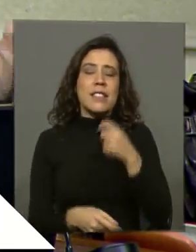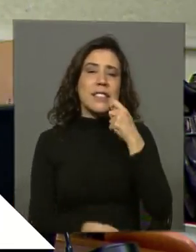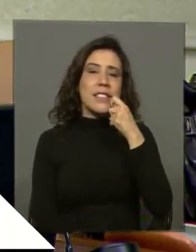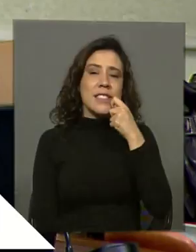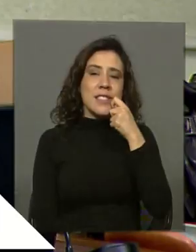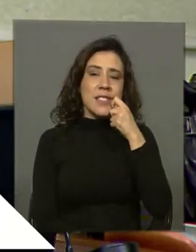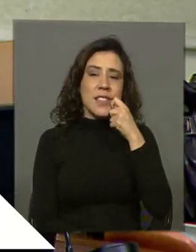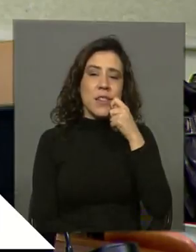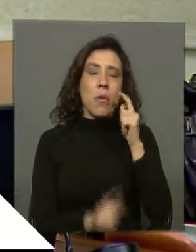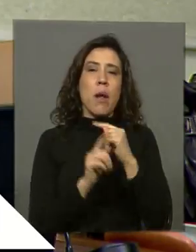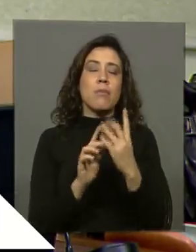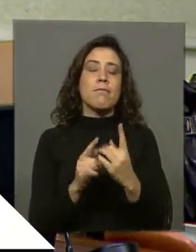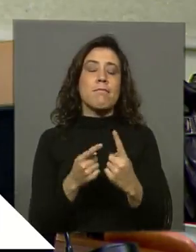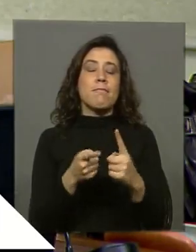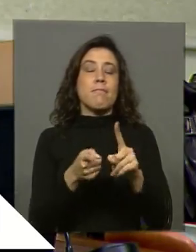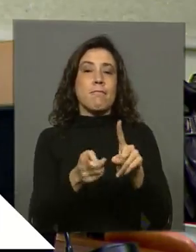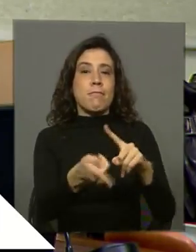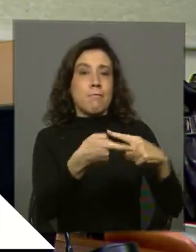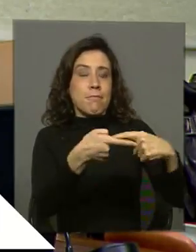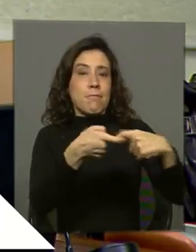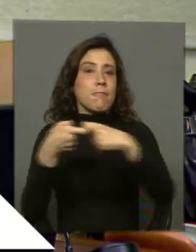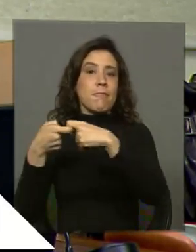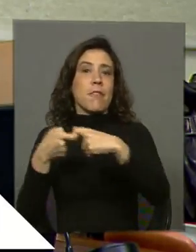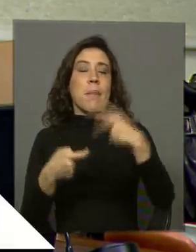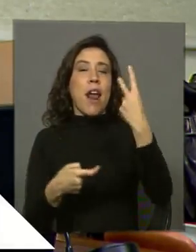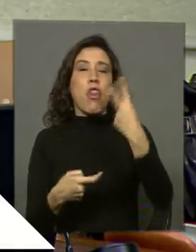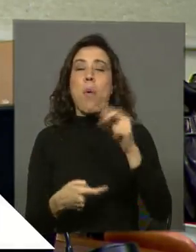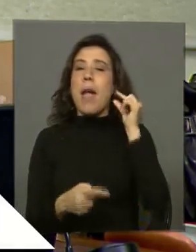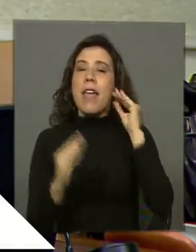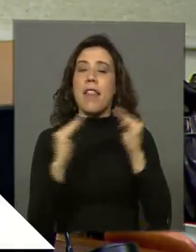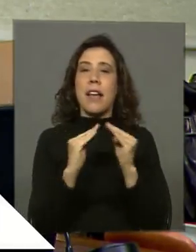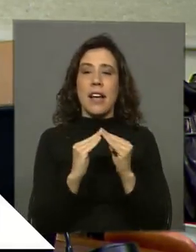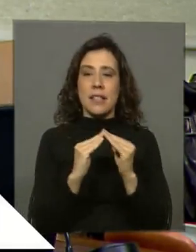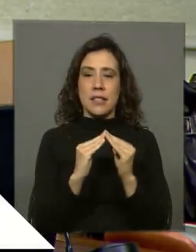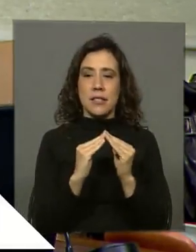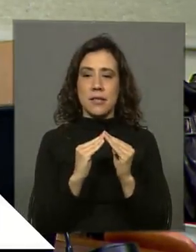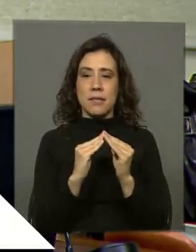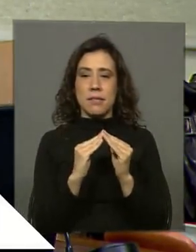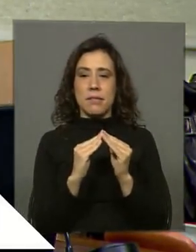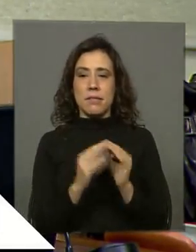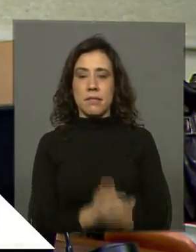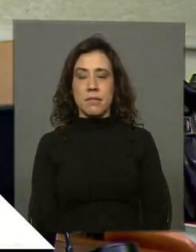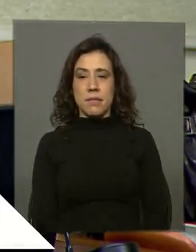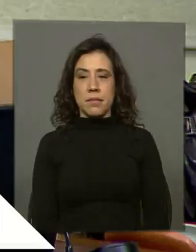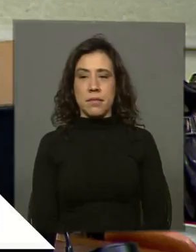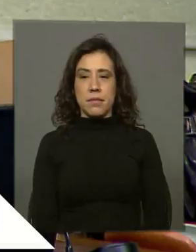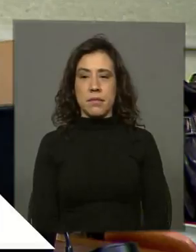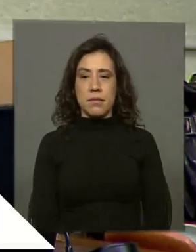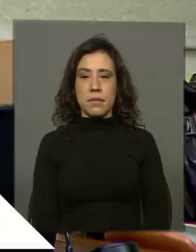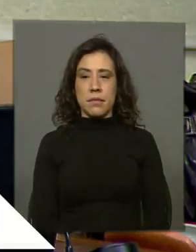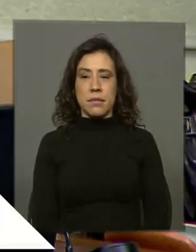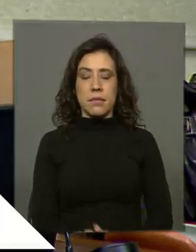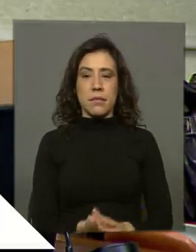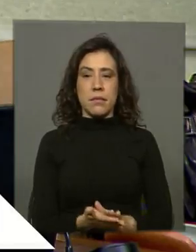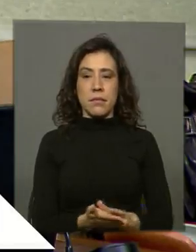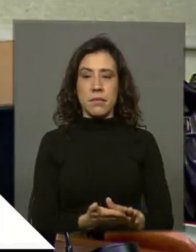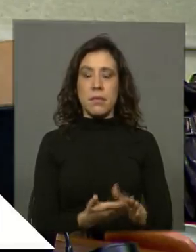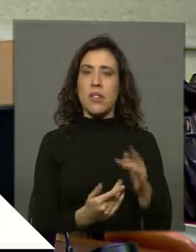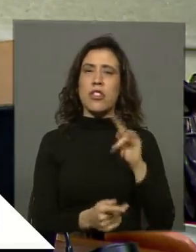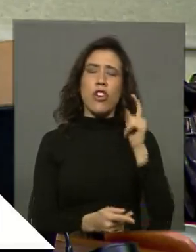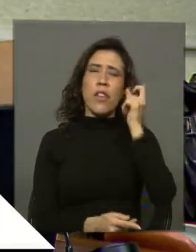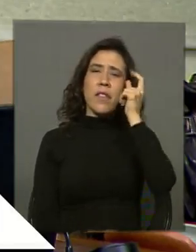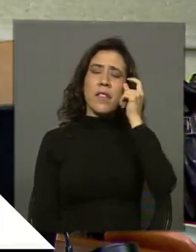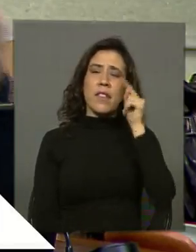un imán para la dueña de casa sobre todo hoy día entonces uno uno plantea mira en vez de por eso que a no me hace el